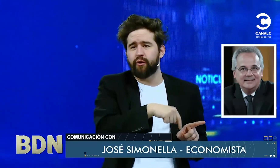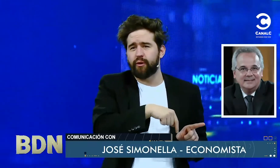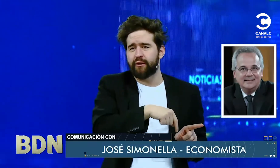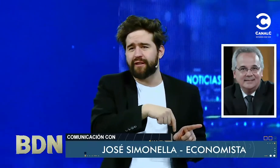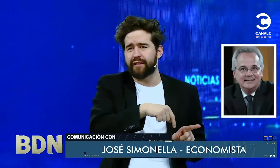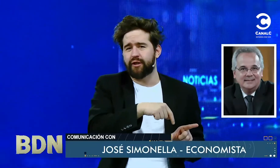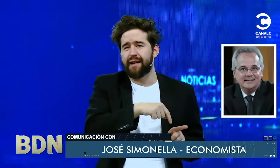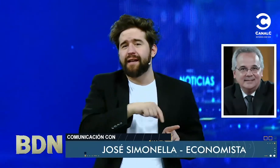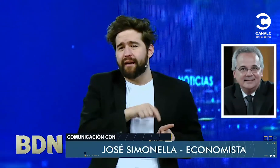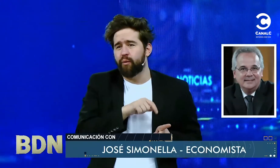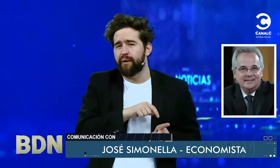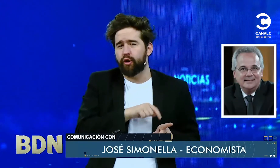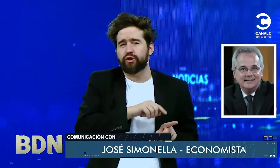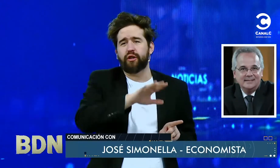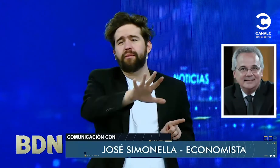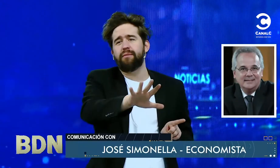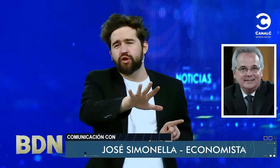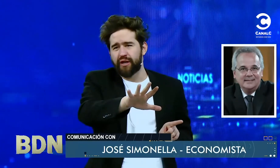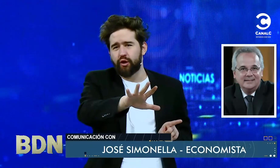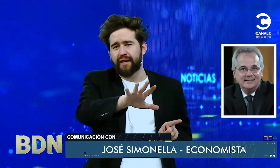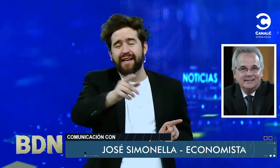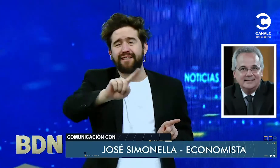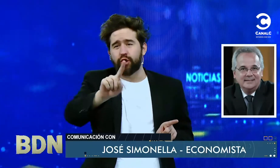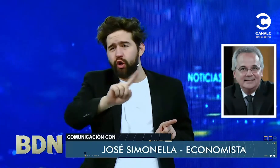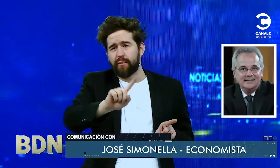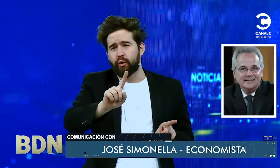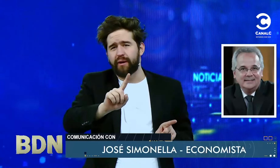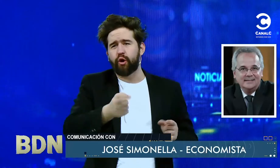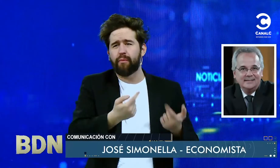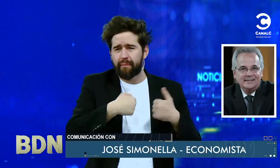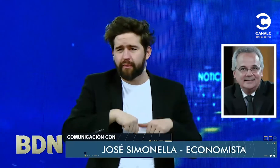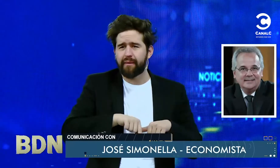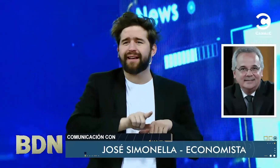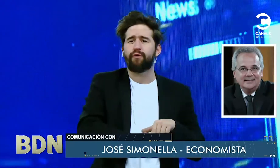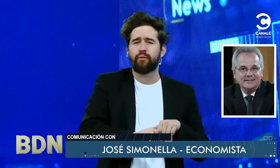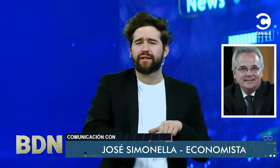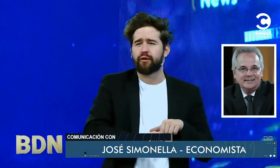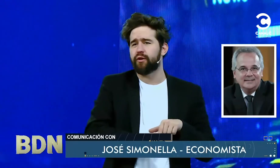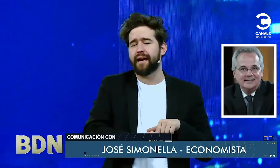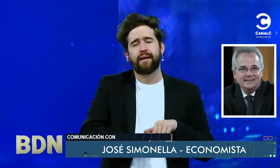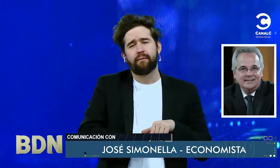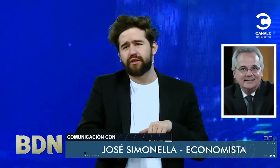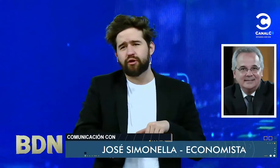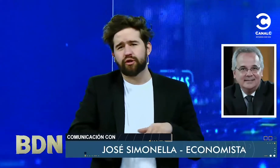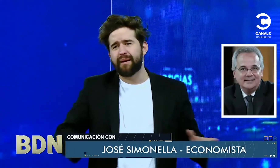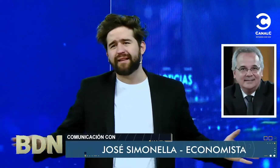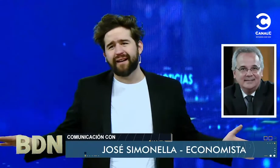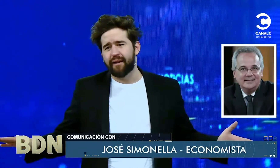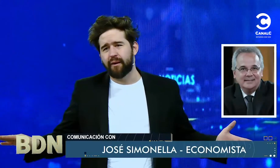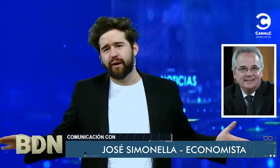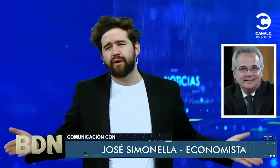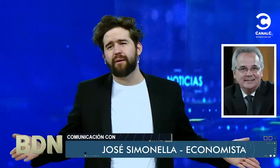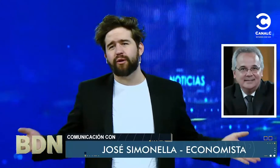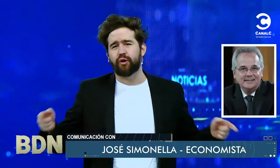con el Fondo Monetario Internacional, que cumplir con 5.000 millones de dólares. Si no logramos cumplirlos, lo más probable es que el Fondo Monetario nos diga, muchachos, van a tener